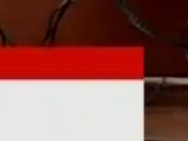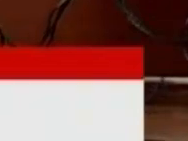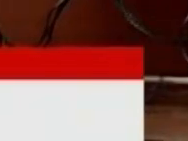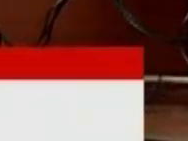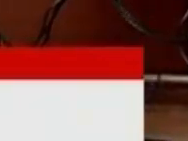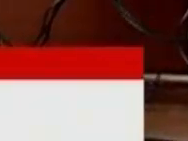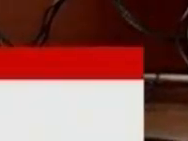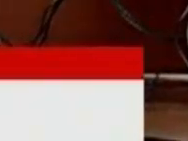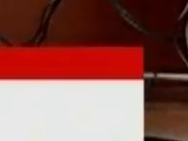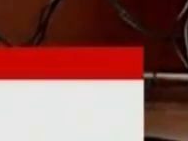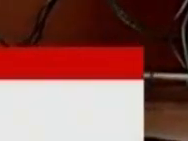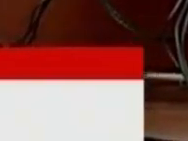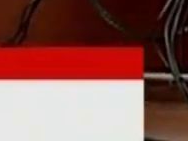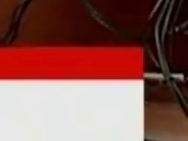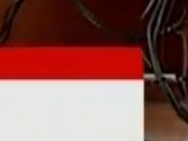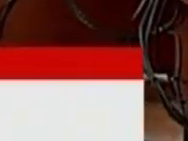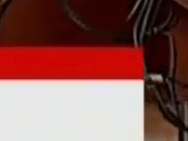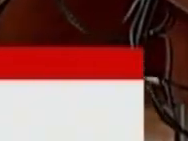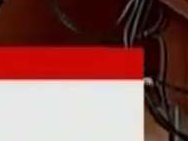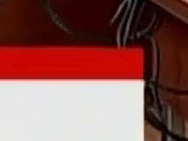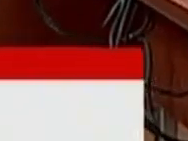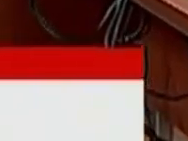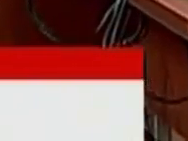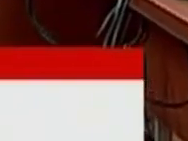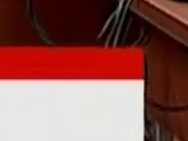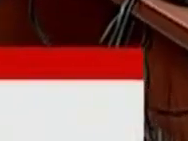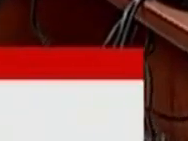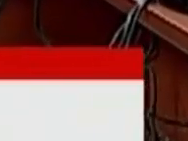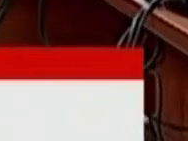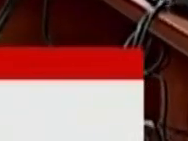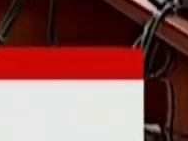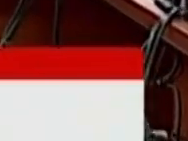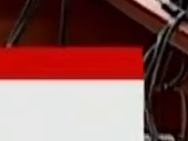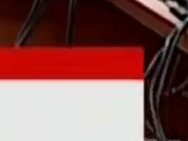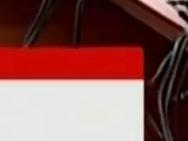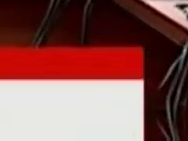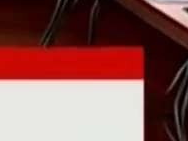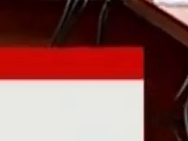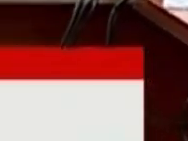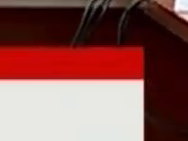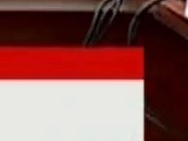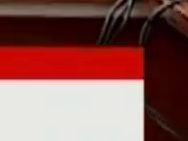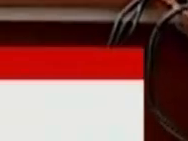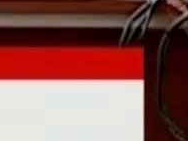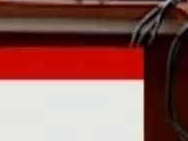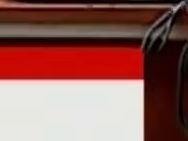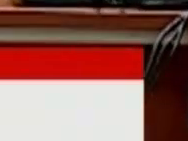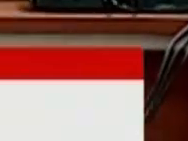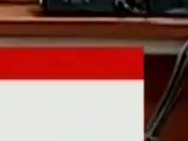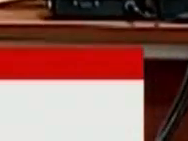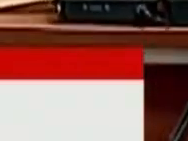Tengo unas inquietudes. Tenemos que pasar también a otro tema que nos está